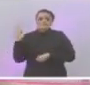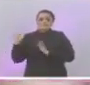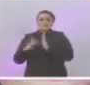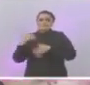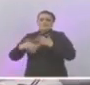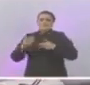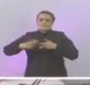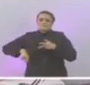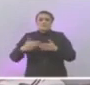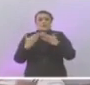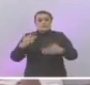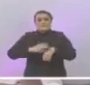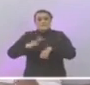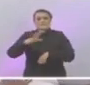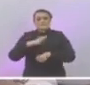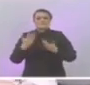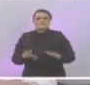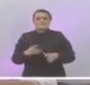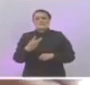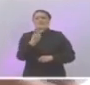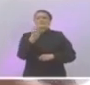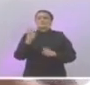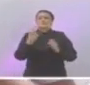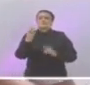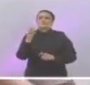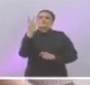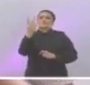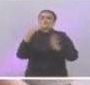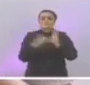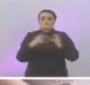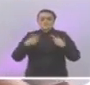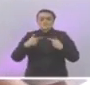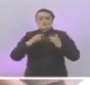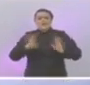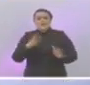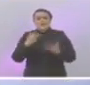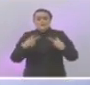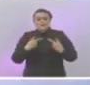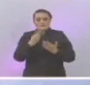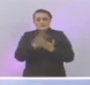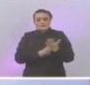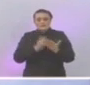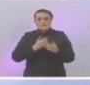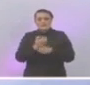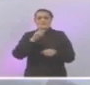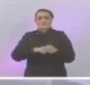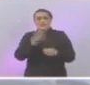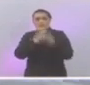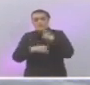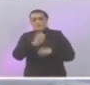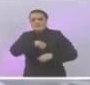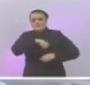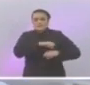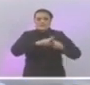gobierno. Que más de 233 mil personas cuenten hoy con programas estatales para una alimentación sana,